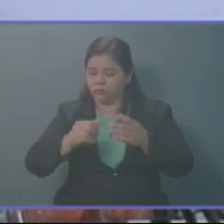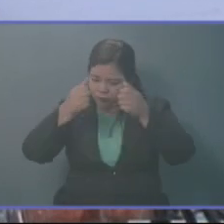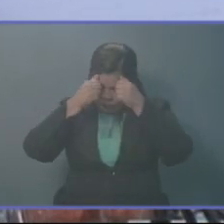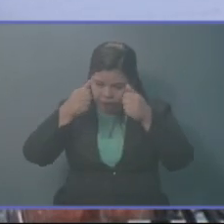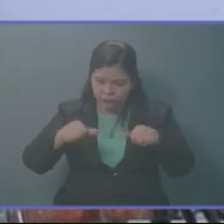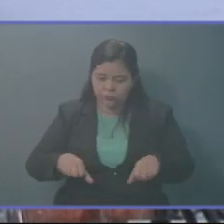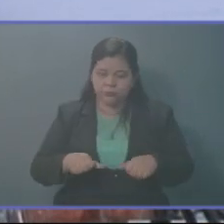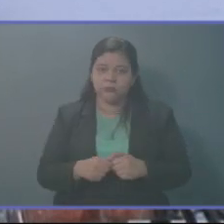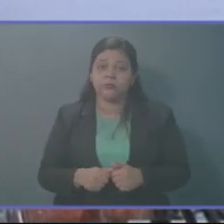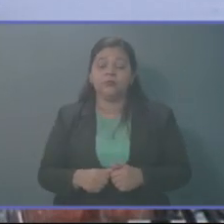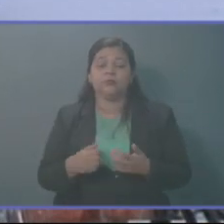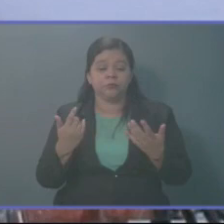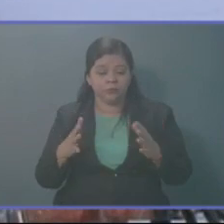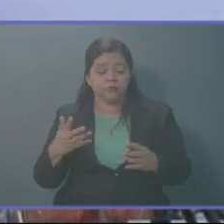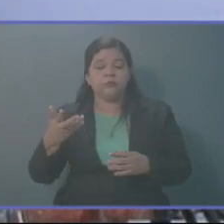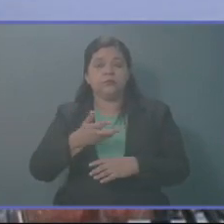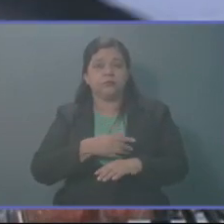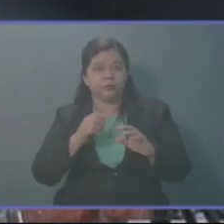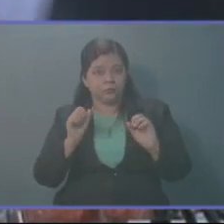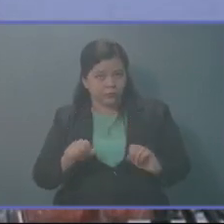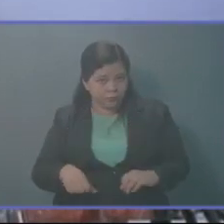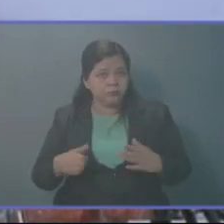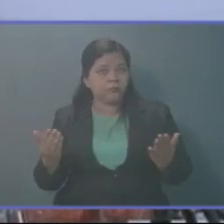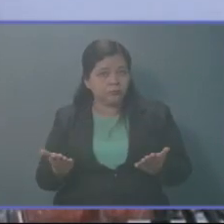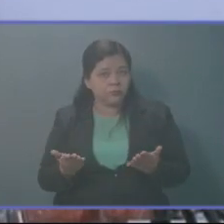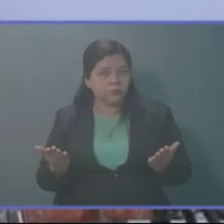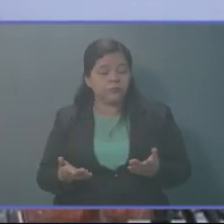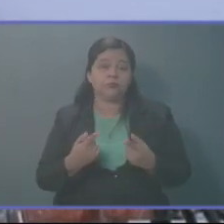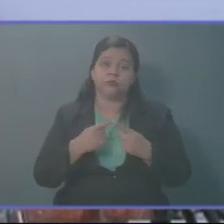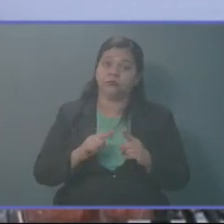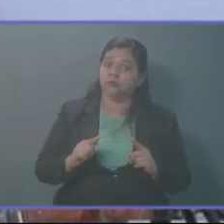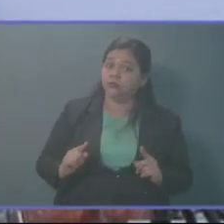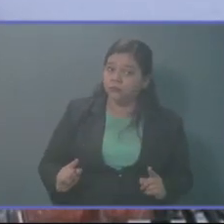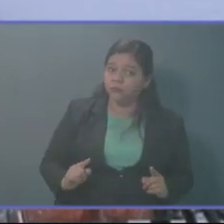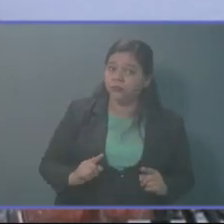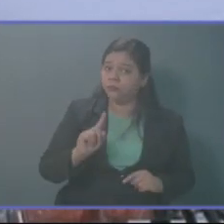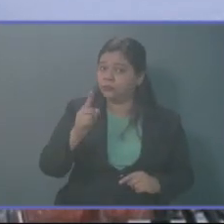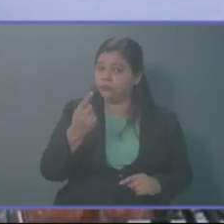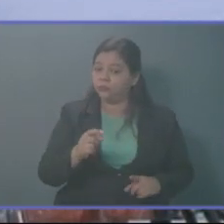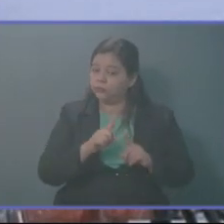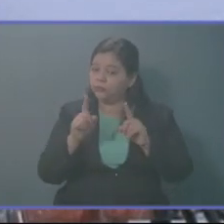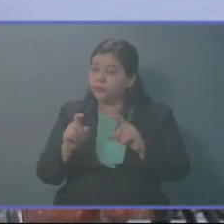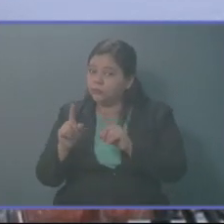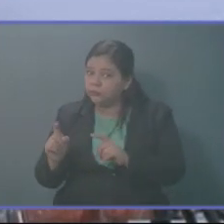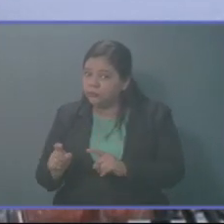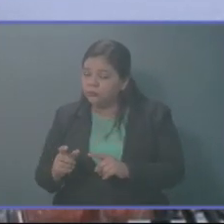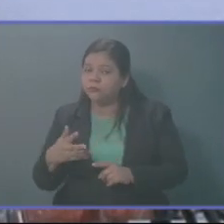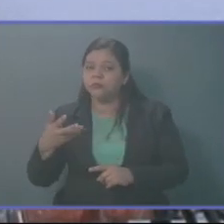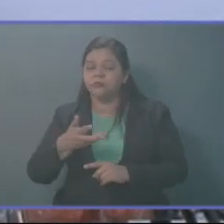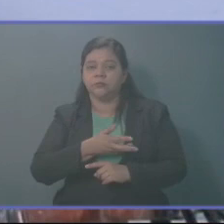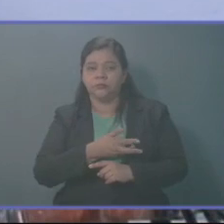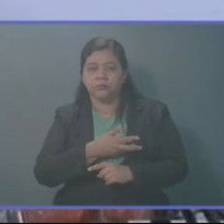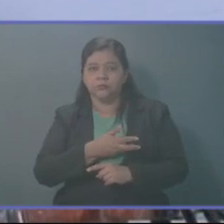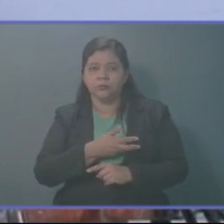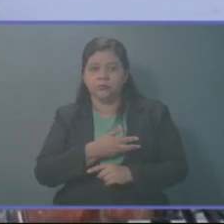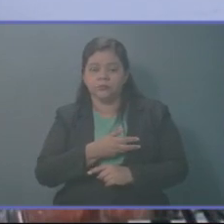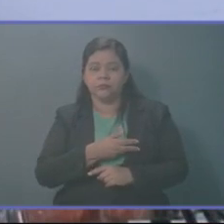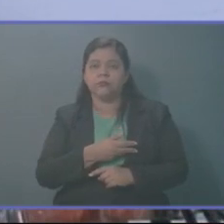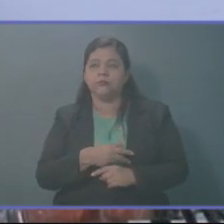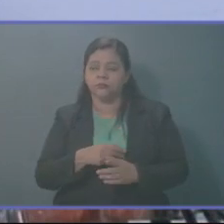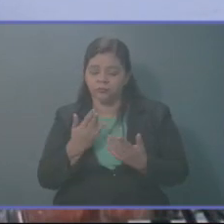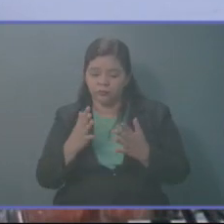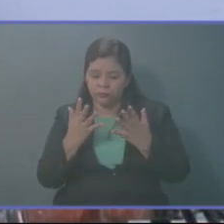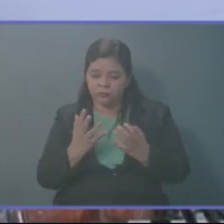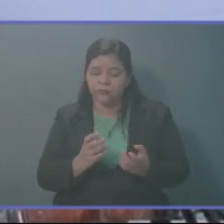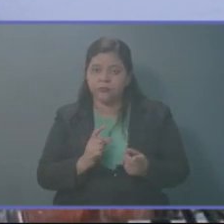La aprobación la podemos hacer, pero sí con una pequeña consulta que le realicemos y cambiemos